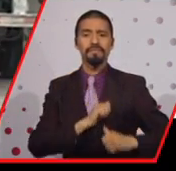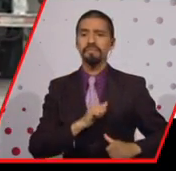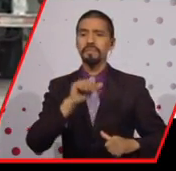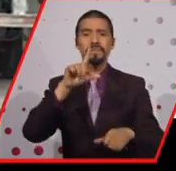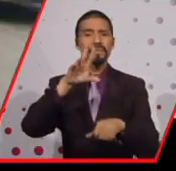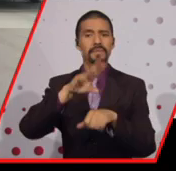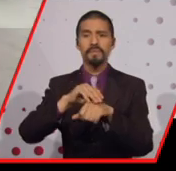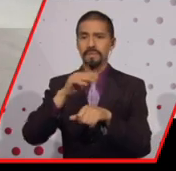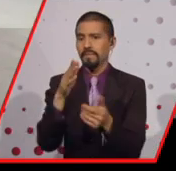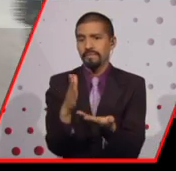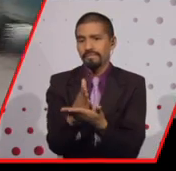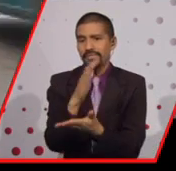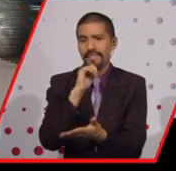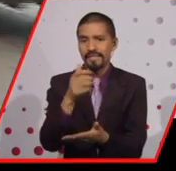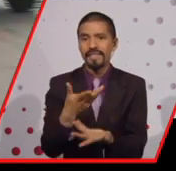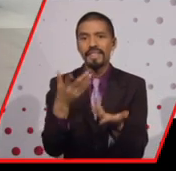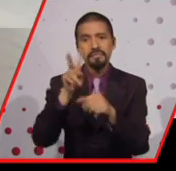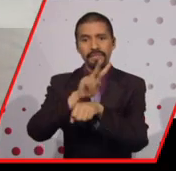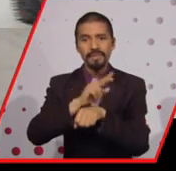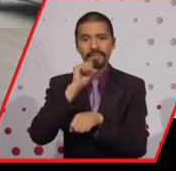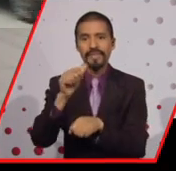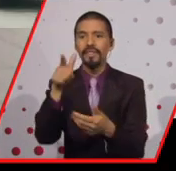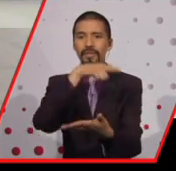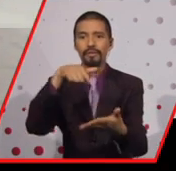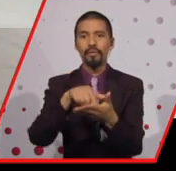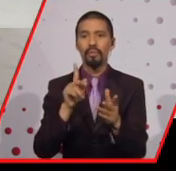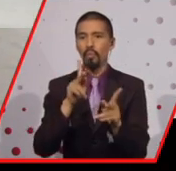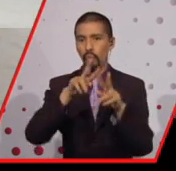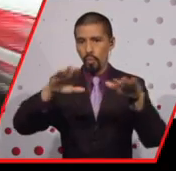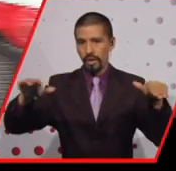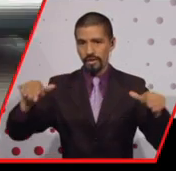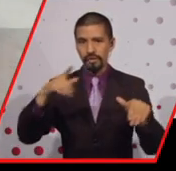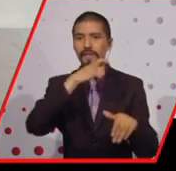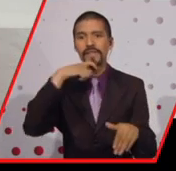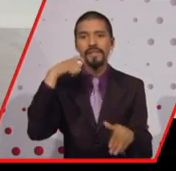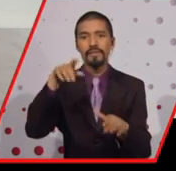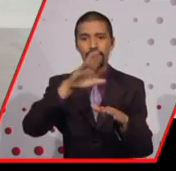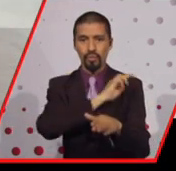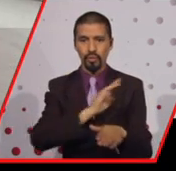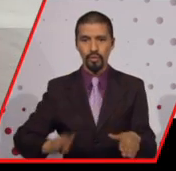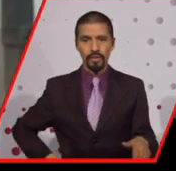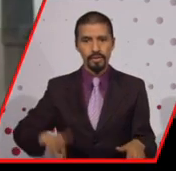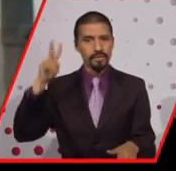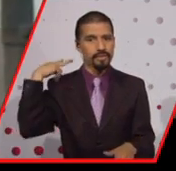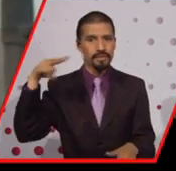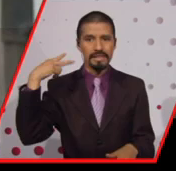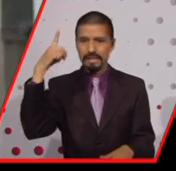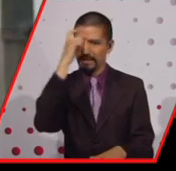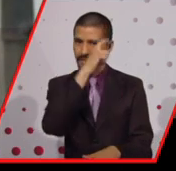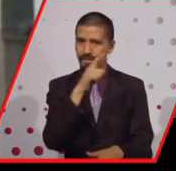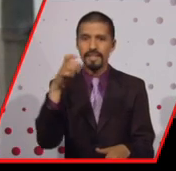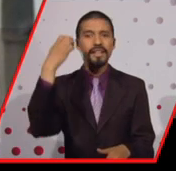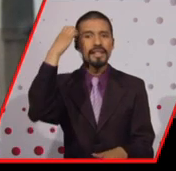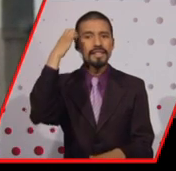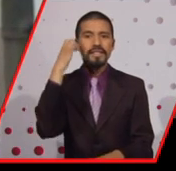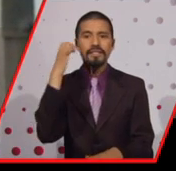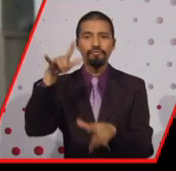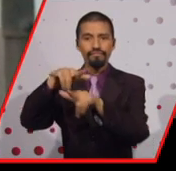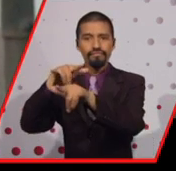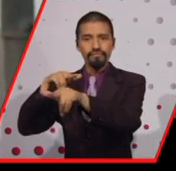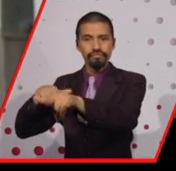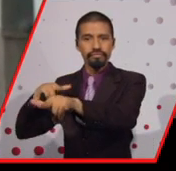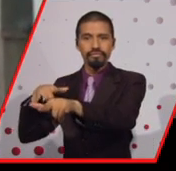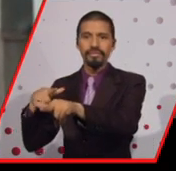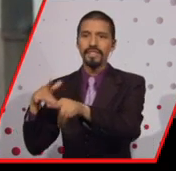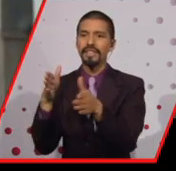La problemática para quienes conducen en la zona denominada Puerto Seco al norte del municipio de Veracruz se complica al estacionarse estos vehículos pesados